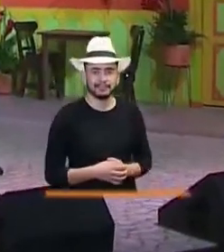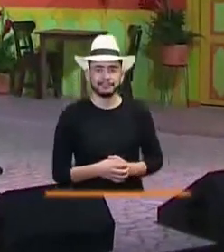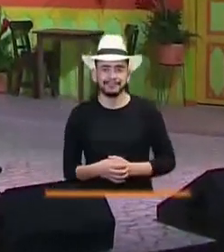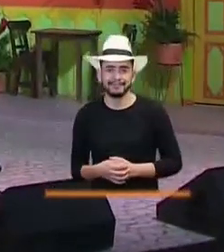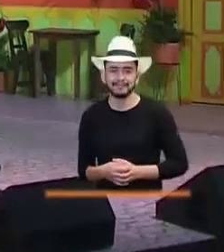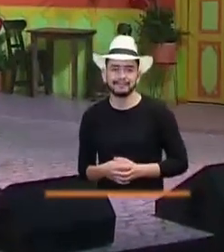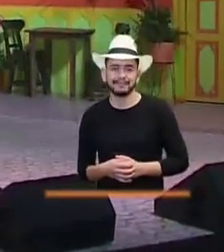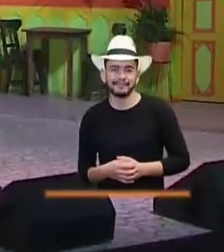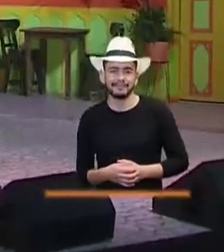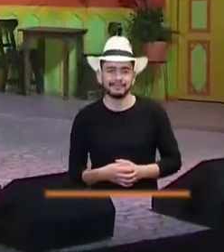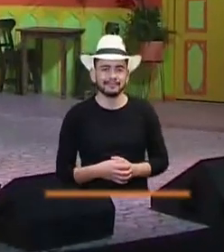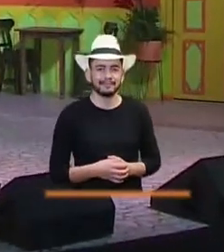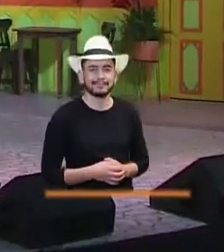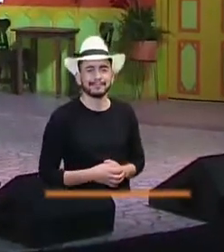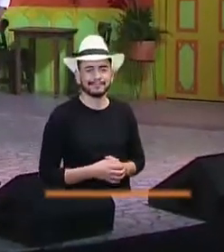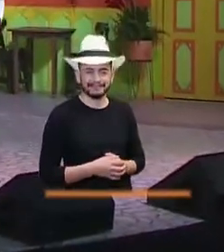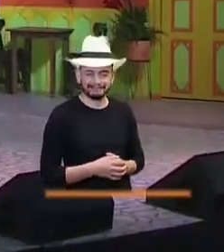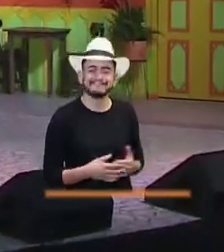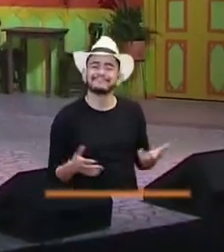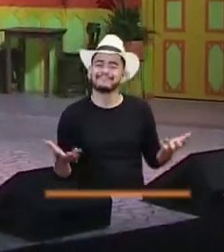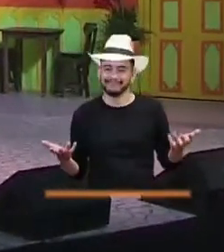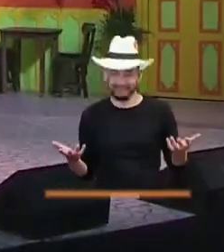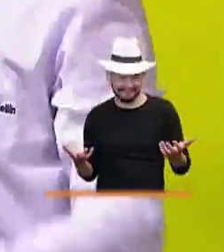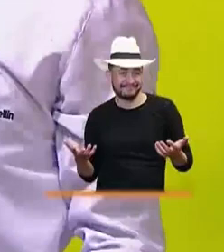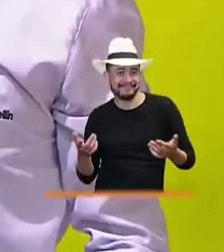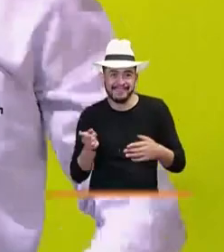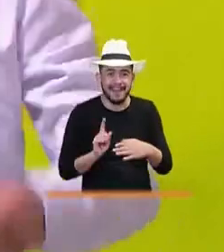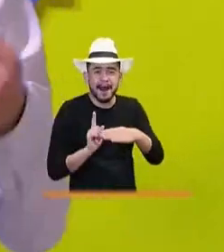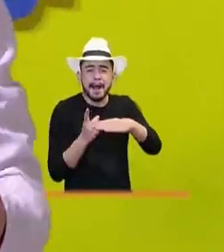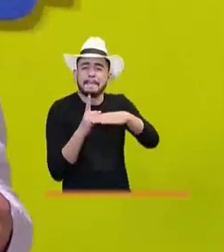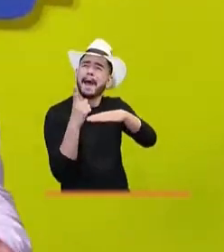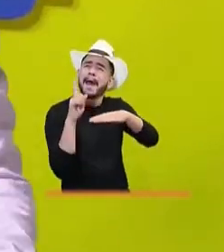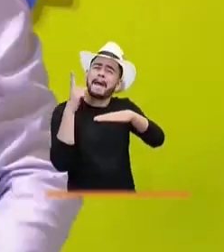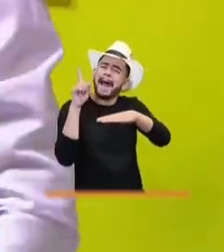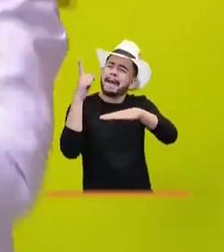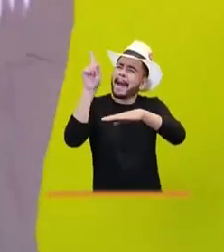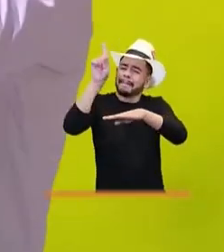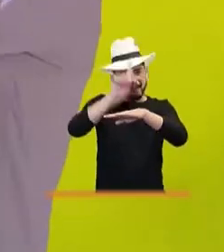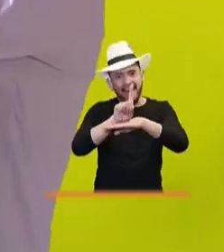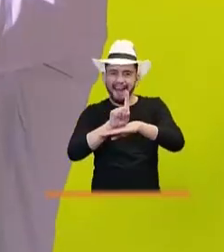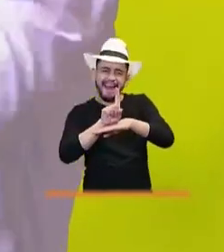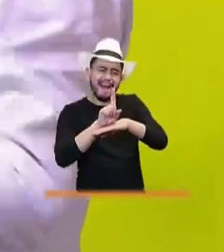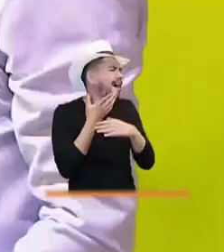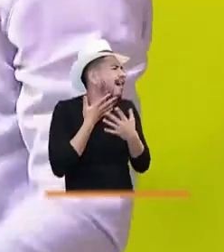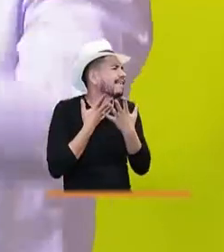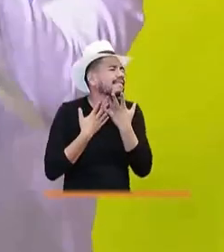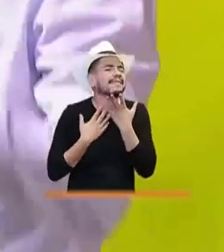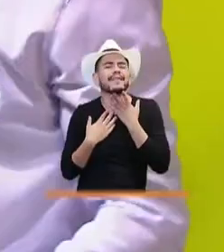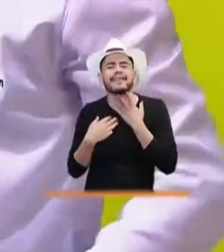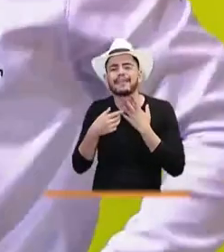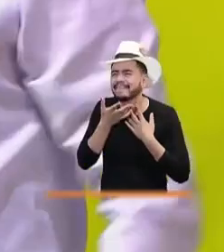Cuando uno llega a la cima a causa de una pasión, en el triunfo